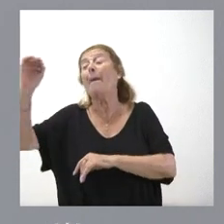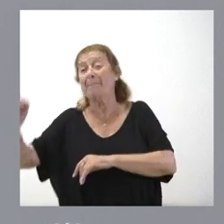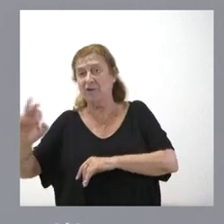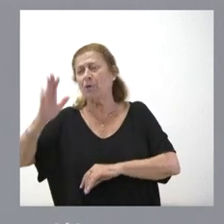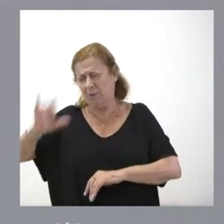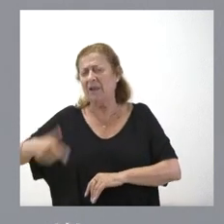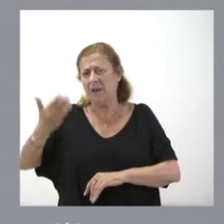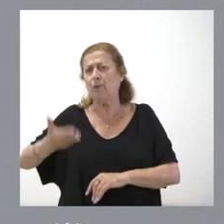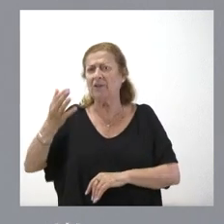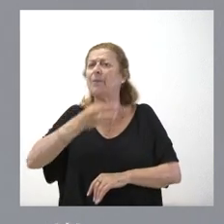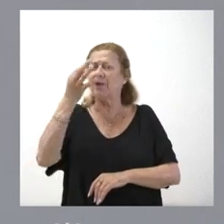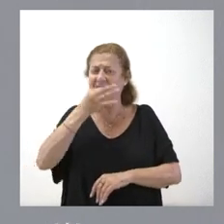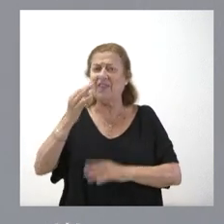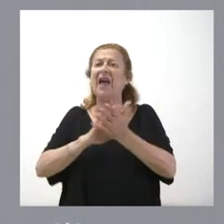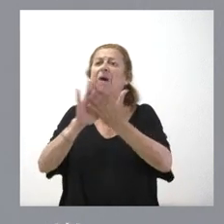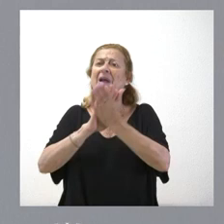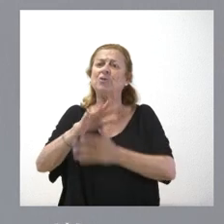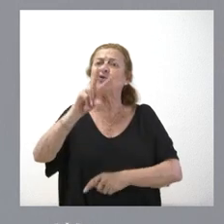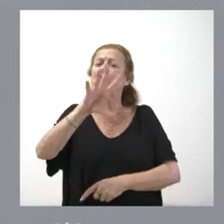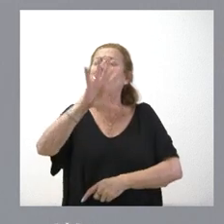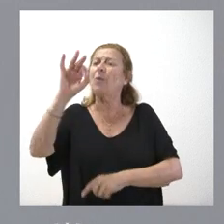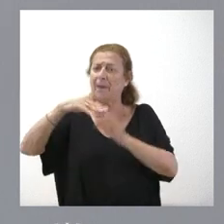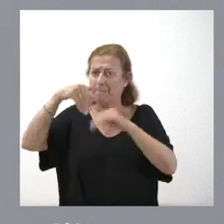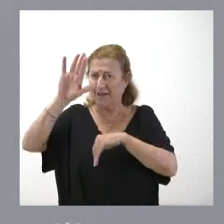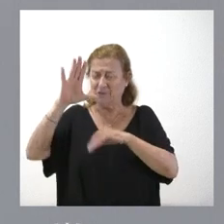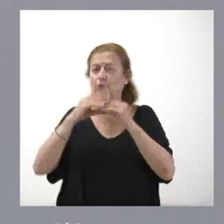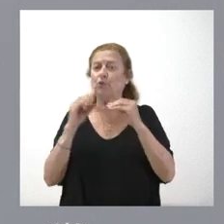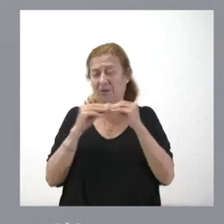tardes en el cole que hablamos de más de 250